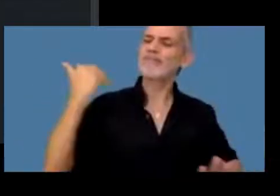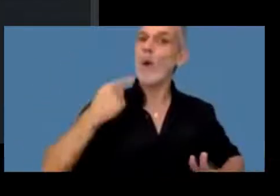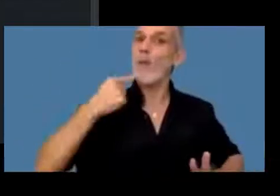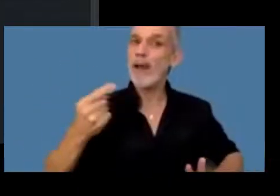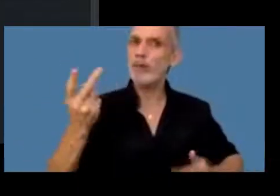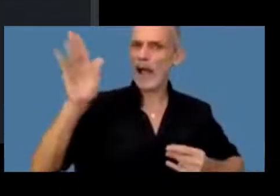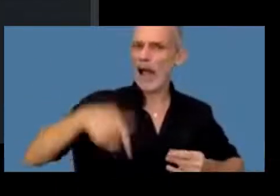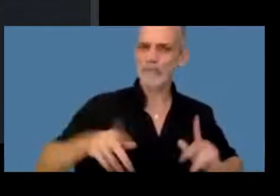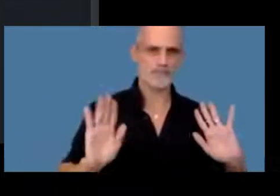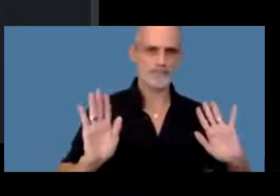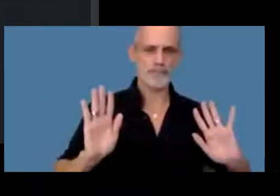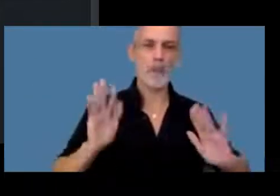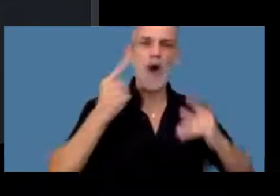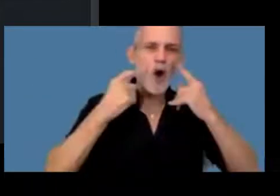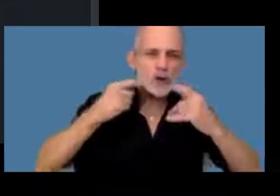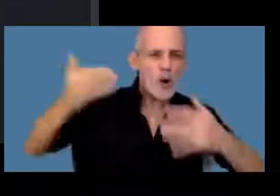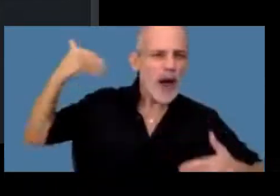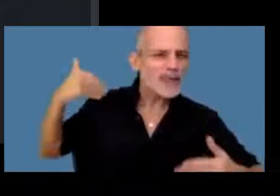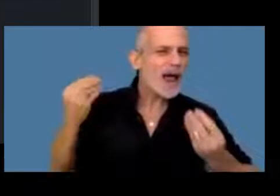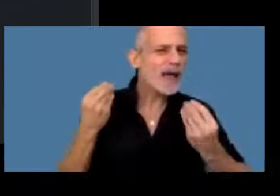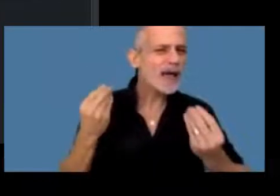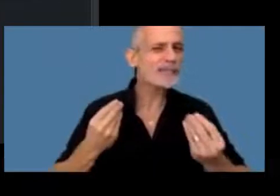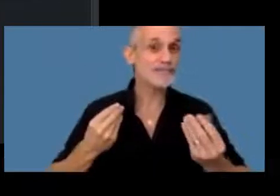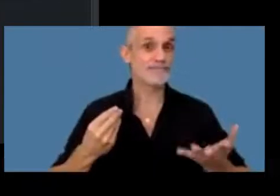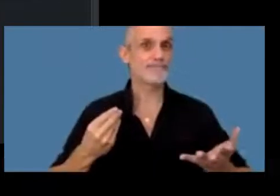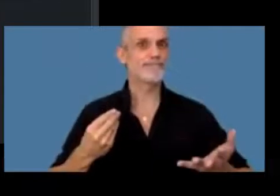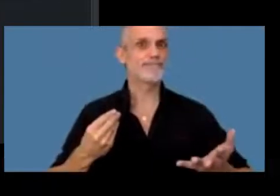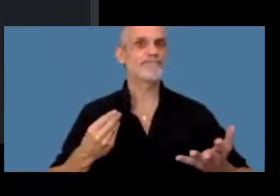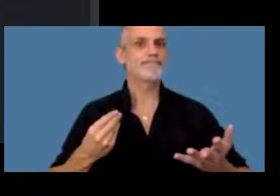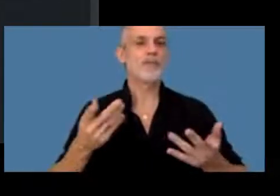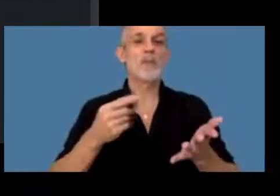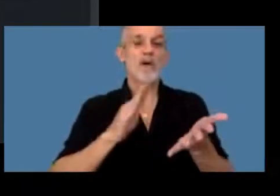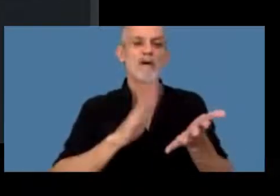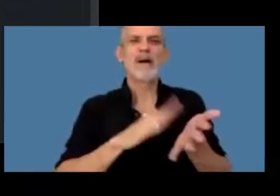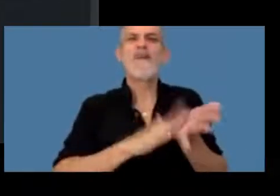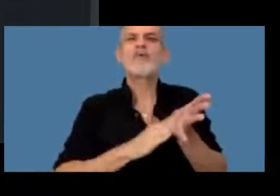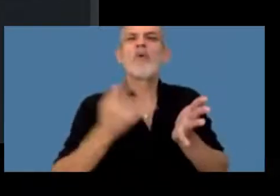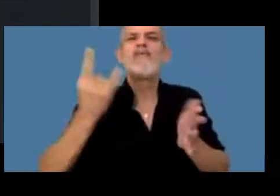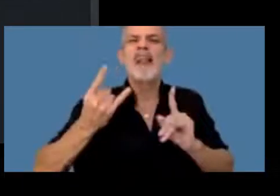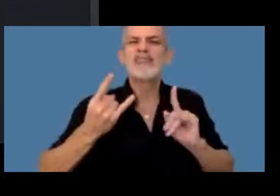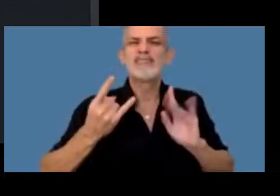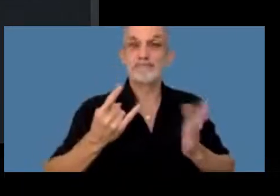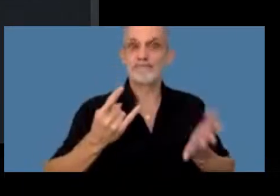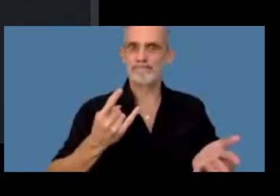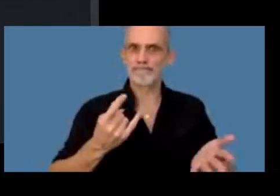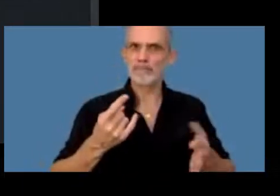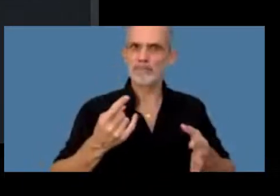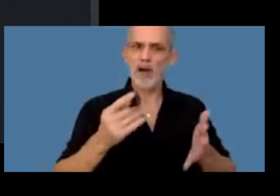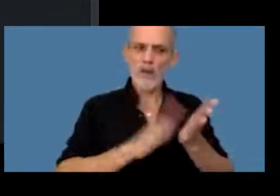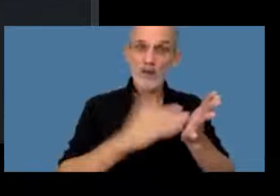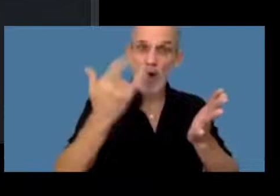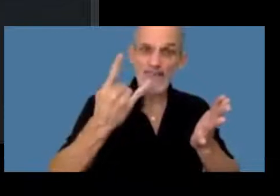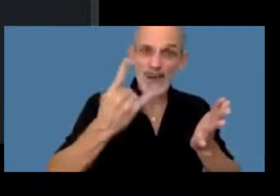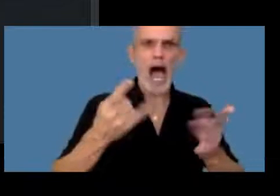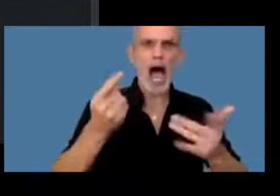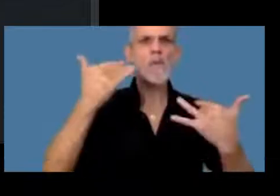abría ese control para atrás era lo apócrifo, ¿no? Lo apócrifo sí habilitaba a entrar para atrás, digamos.